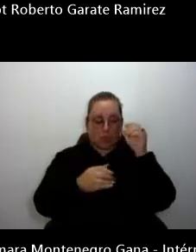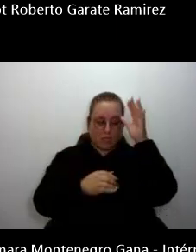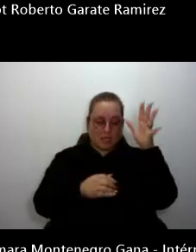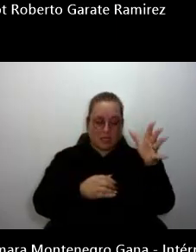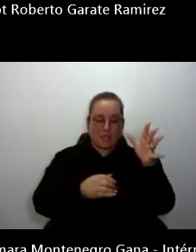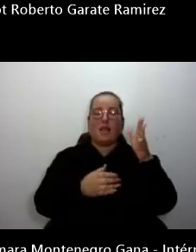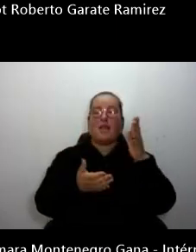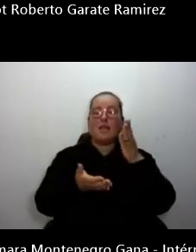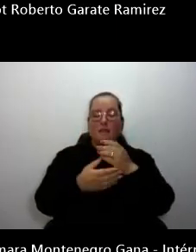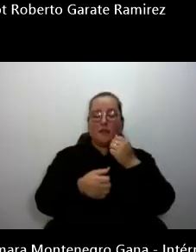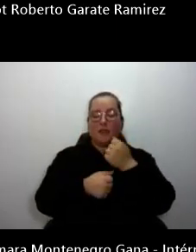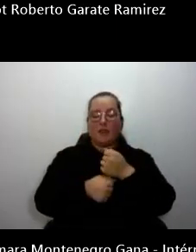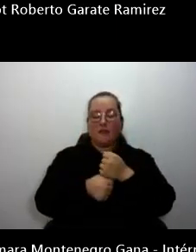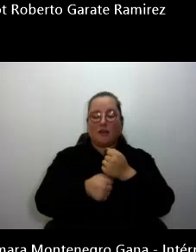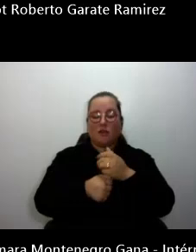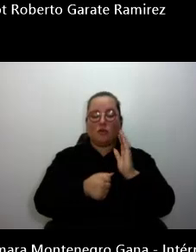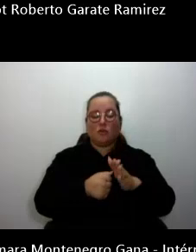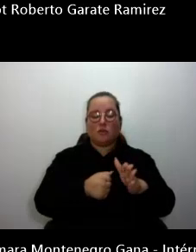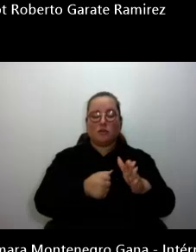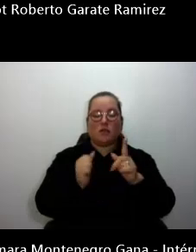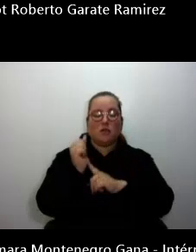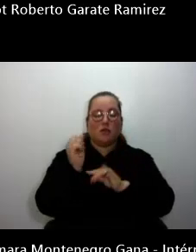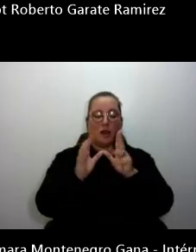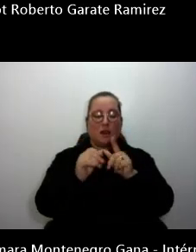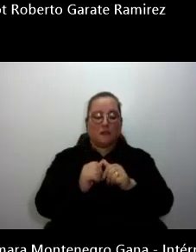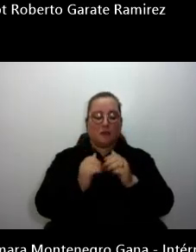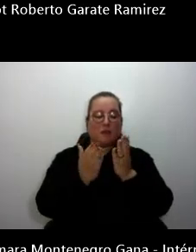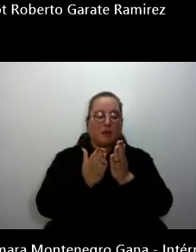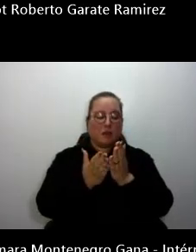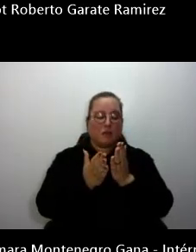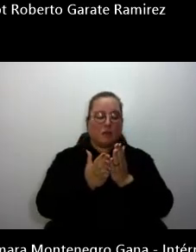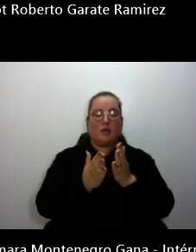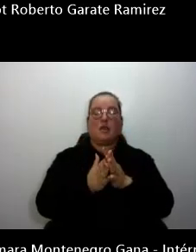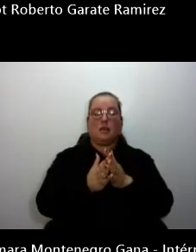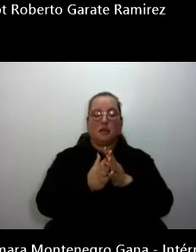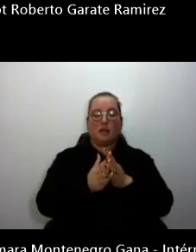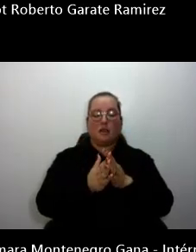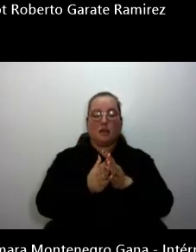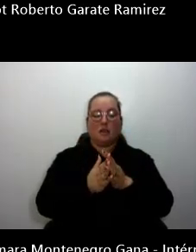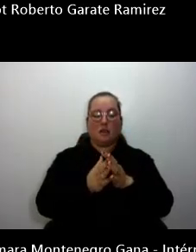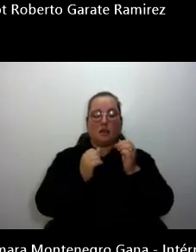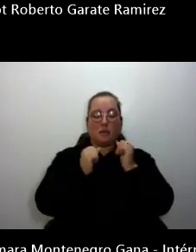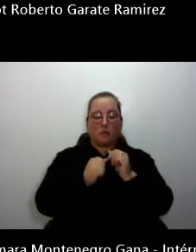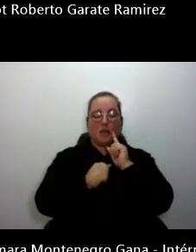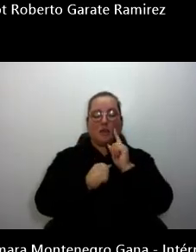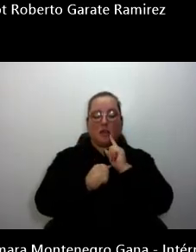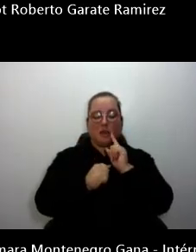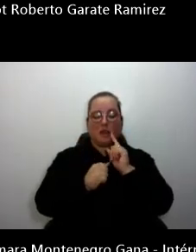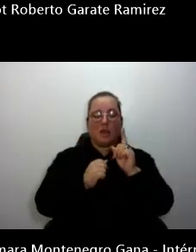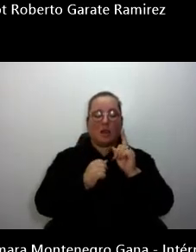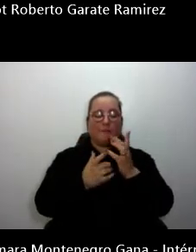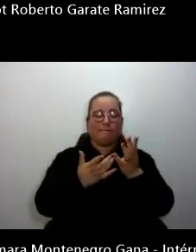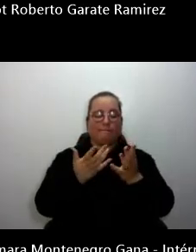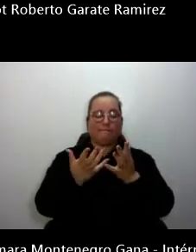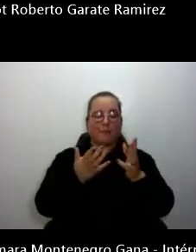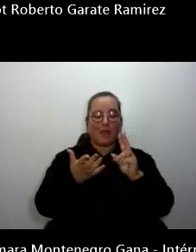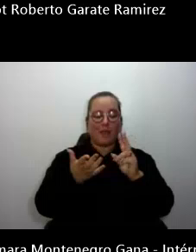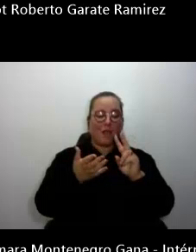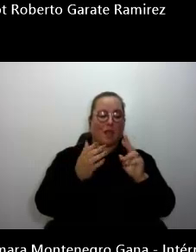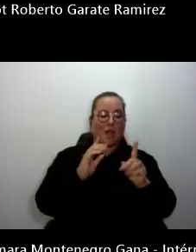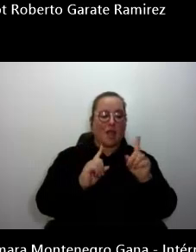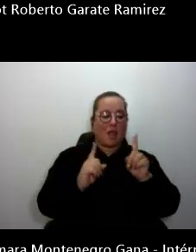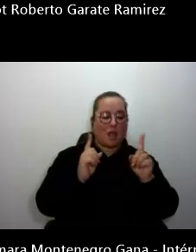también de un trabajo constante con la familia y con el estudiante, ¿cierto?, que puede presentar una desregulación emocional